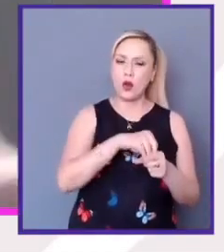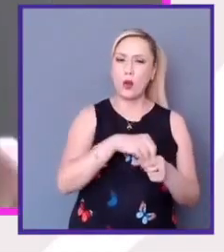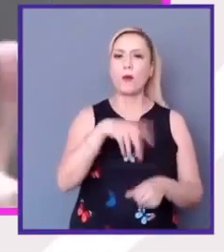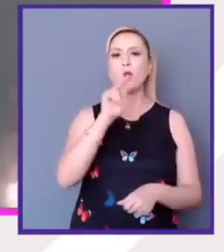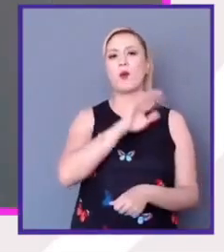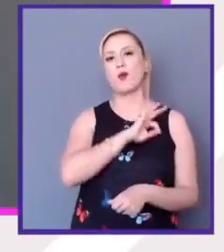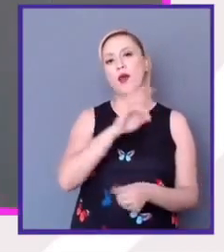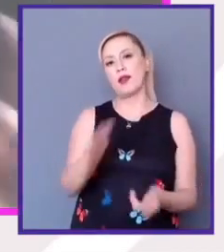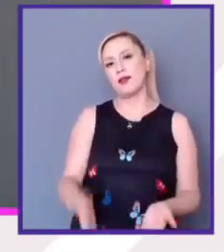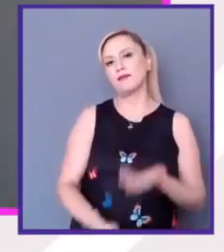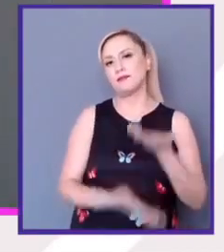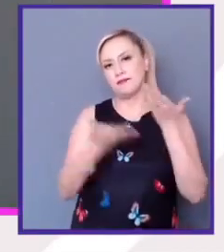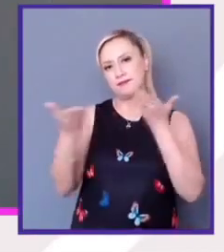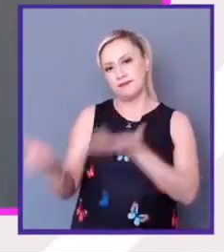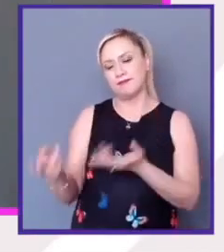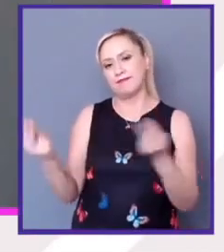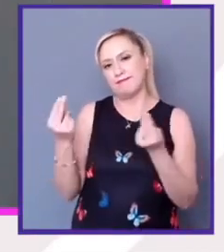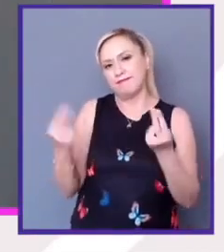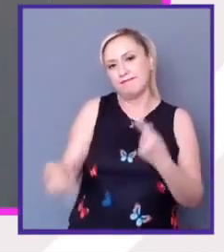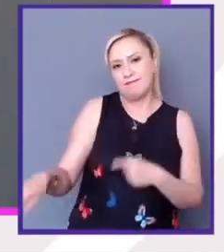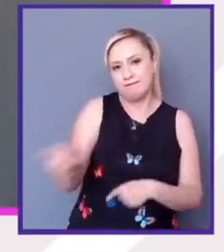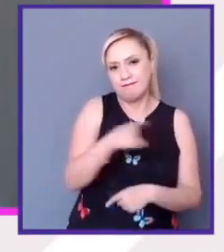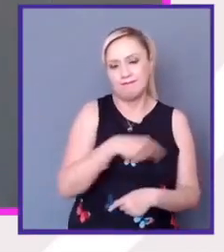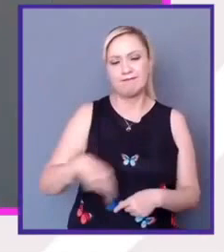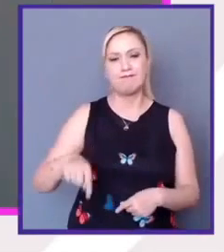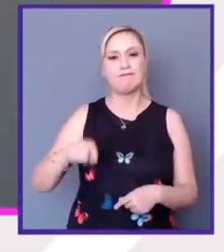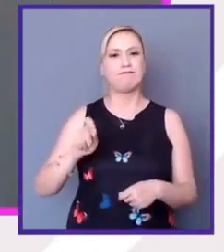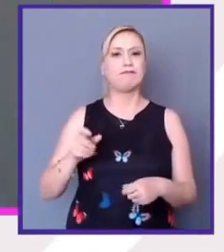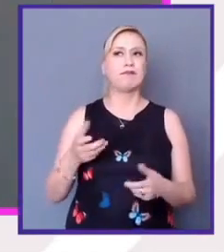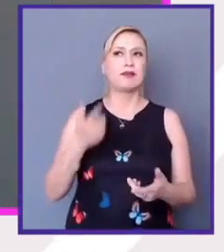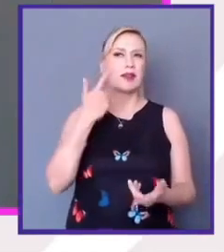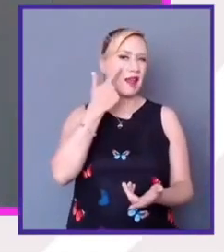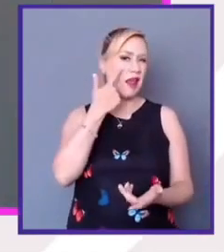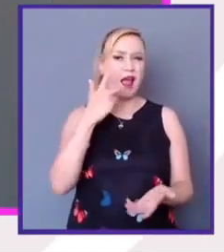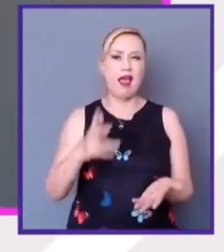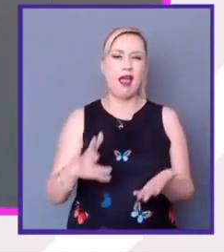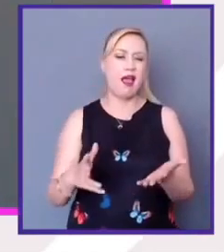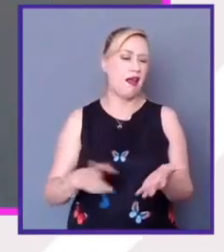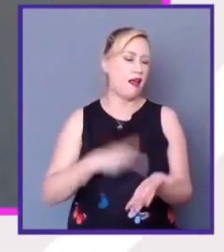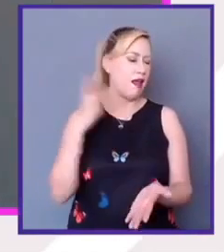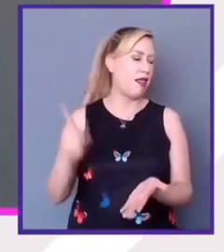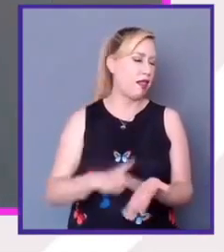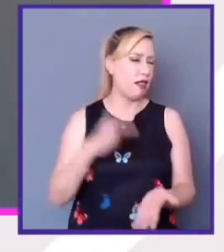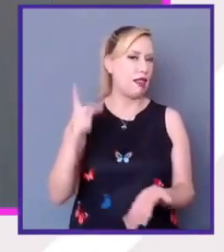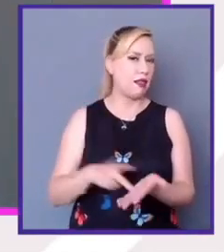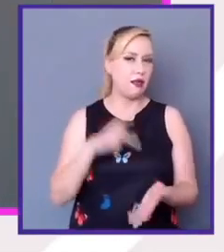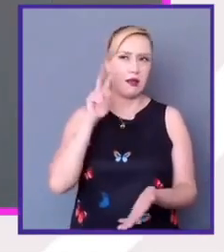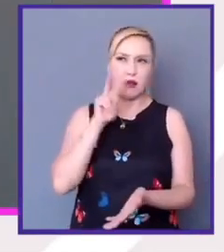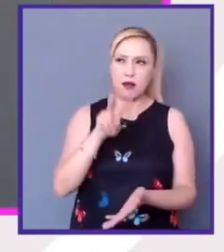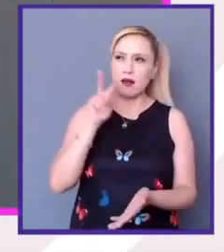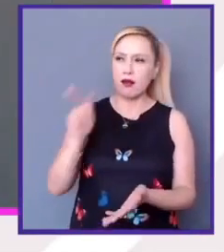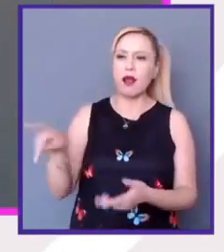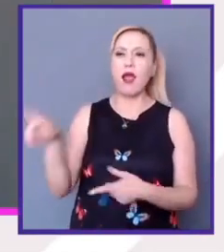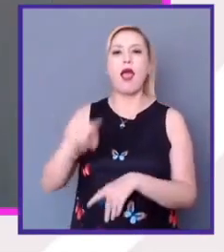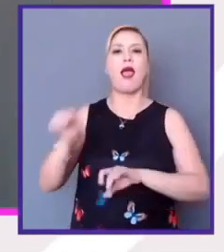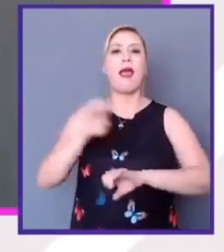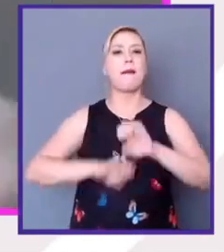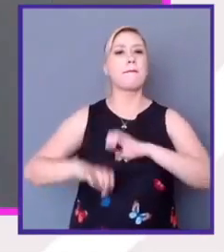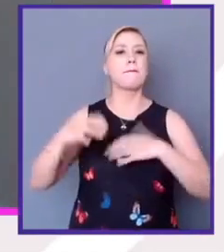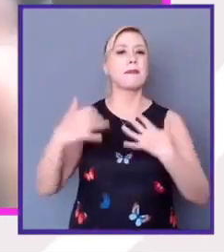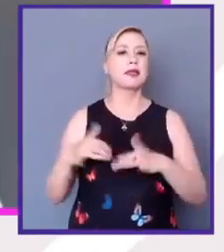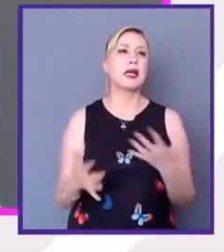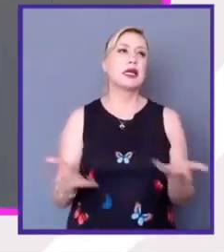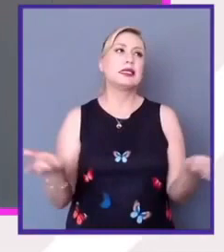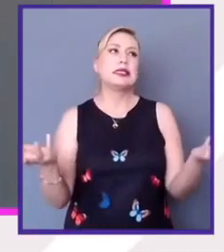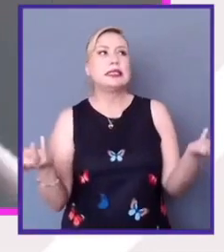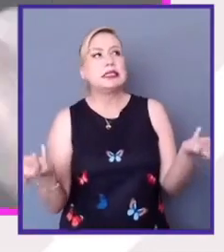esos espacios que se requieren, ¿no? Muchas veces hemos escuchado que pues las empresas nos digan, no, es que pues